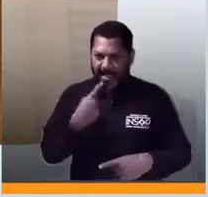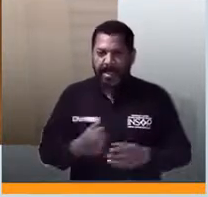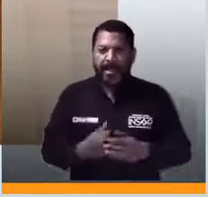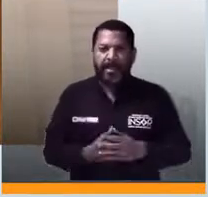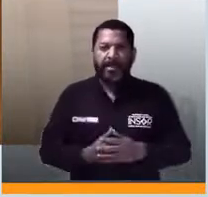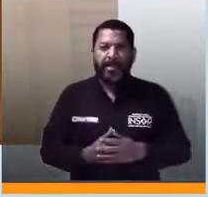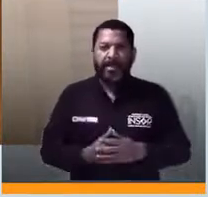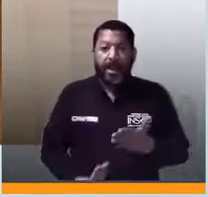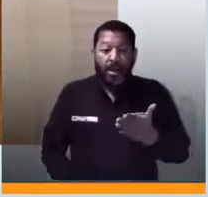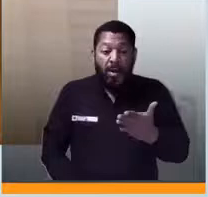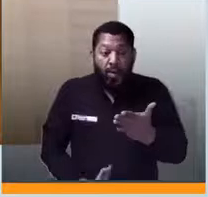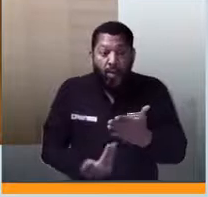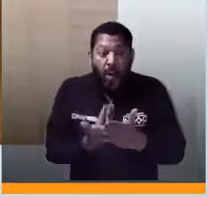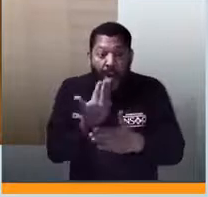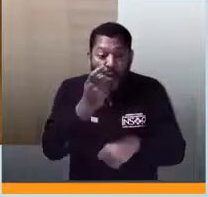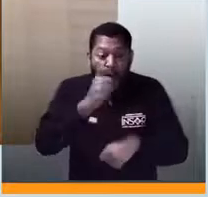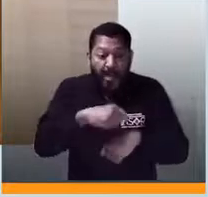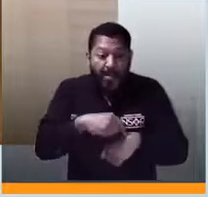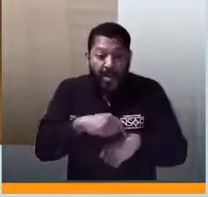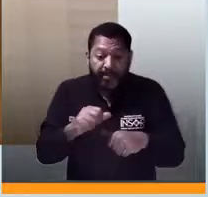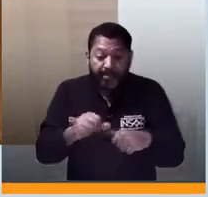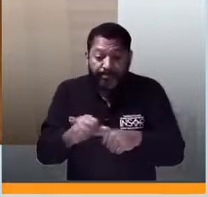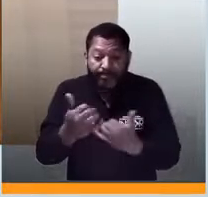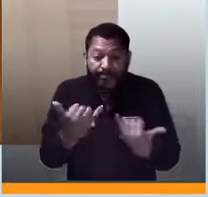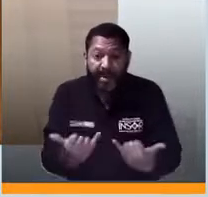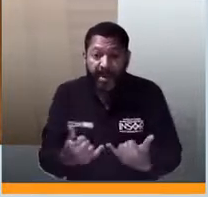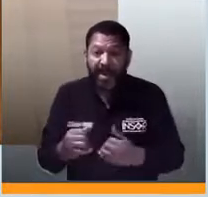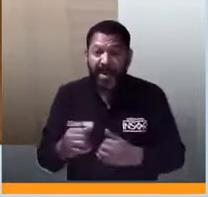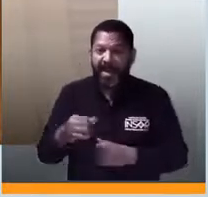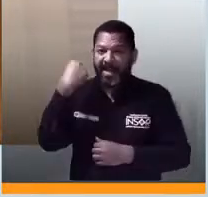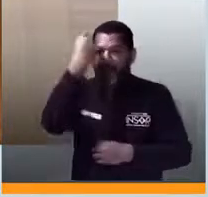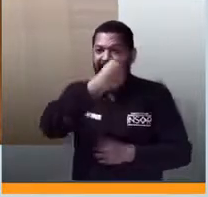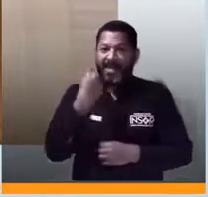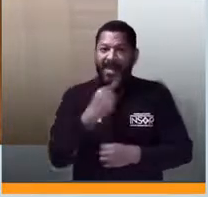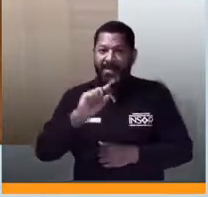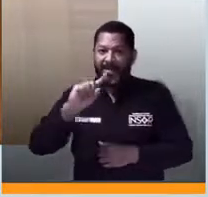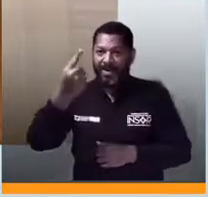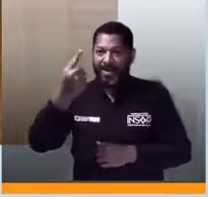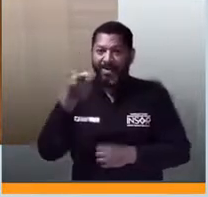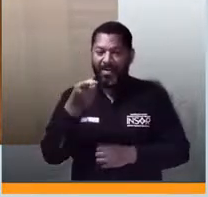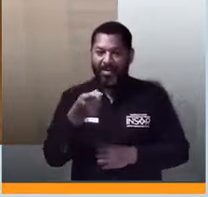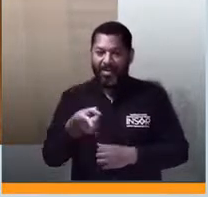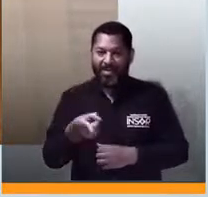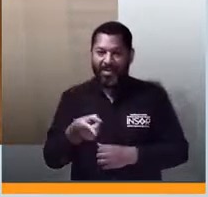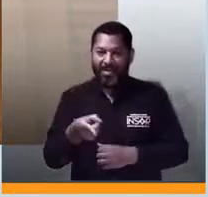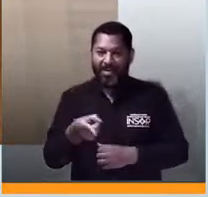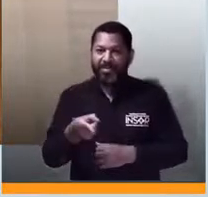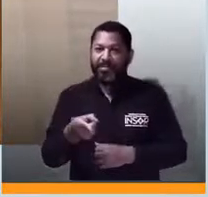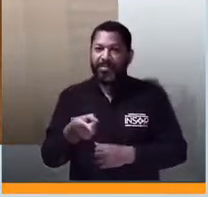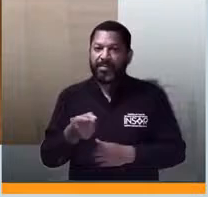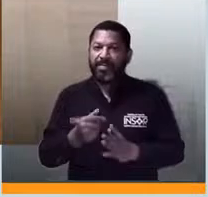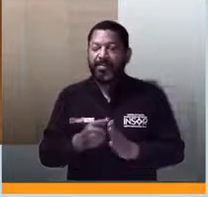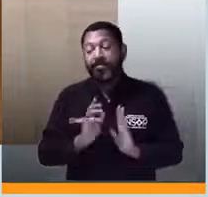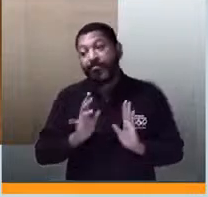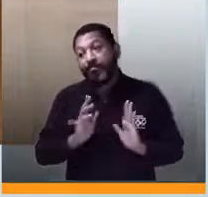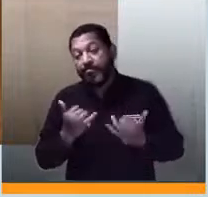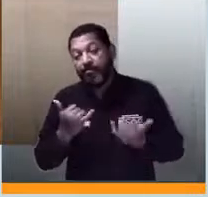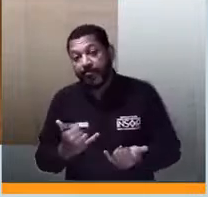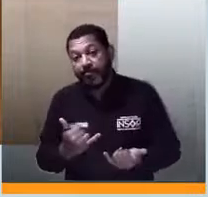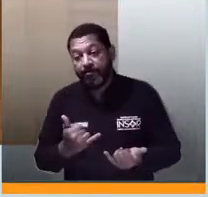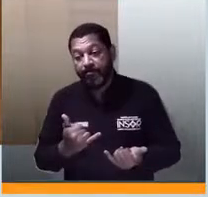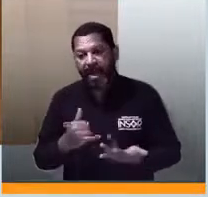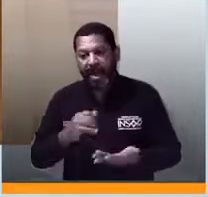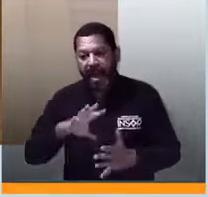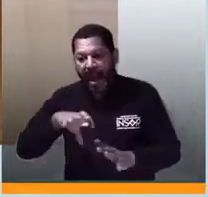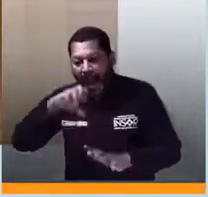una nueva etapa en el país a partir del primero de septiembre, en donde tendremos que aprender a convivir